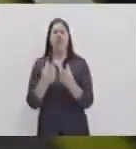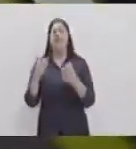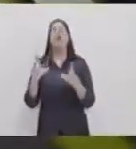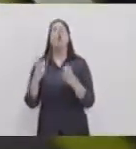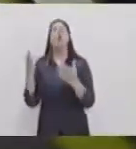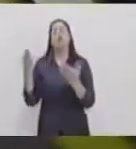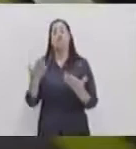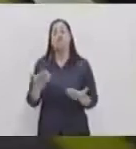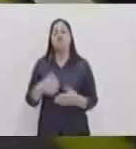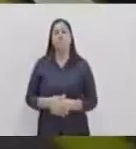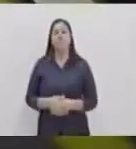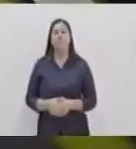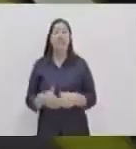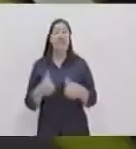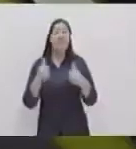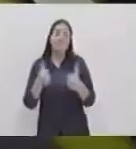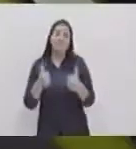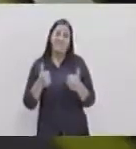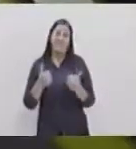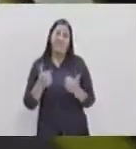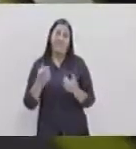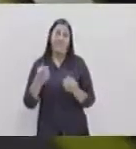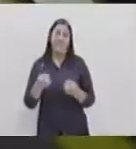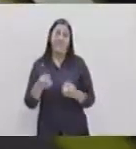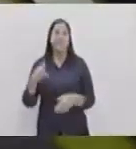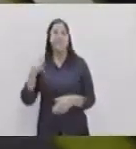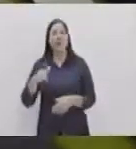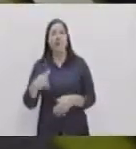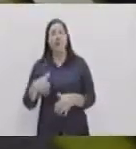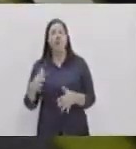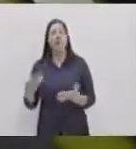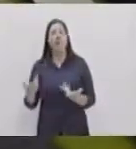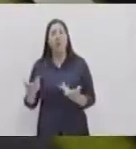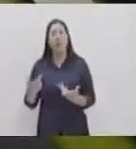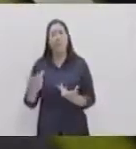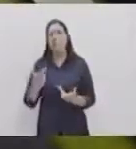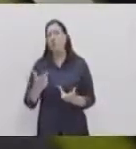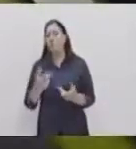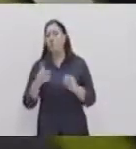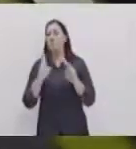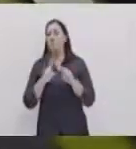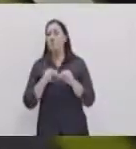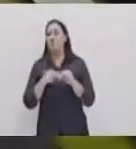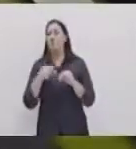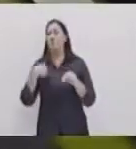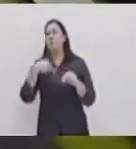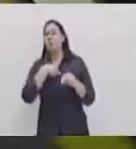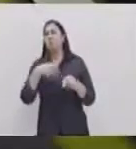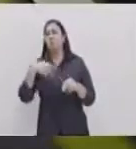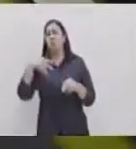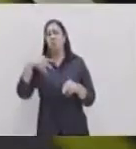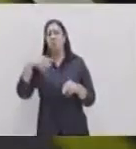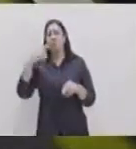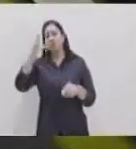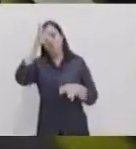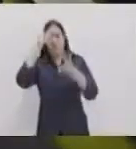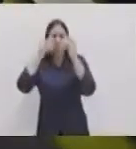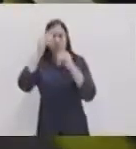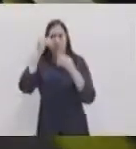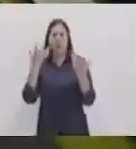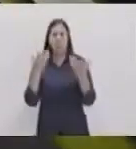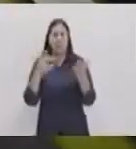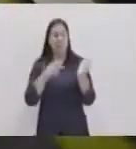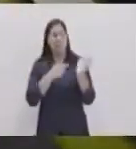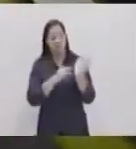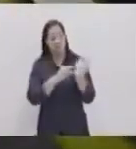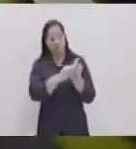daría? Pues bien, Claudia, en este caso, pues de acuerdo a la cantidad de elementos que nosotros podemos tener